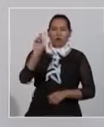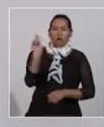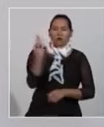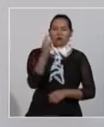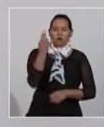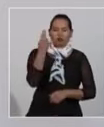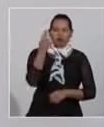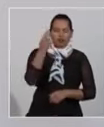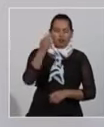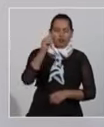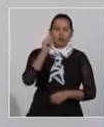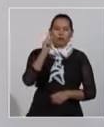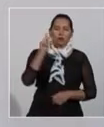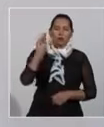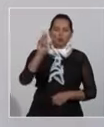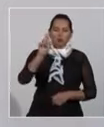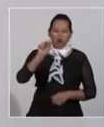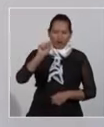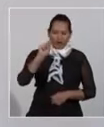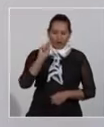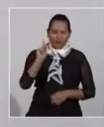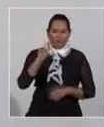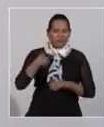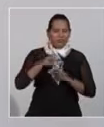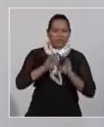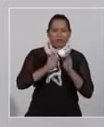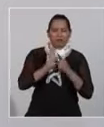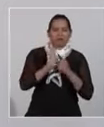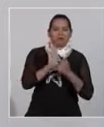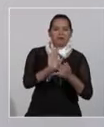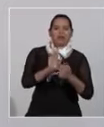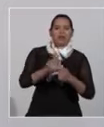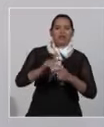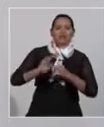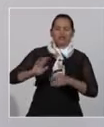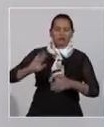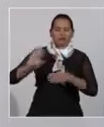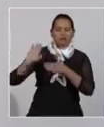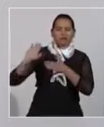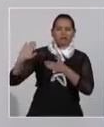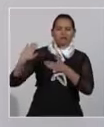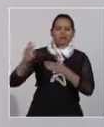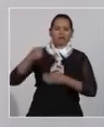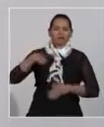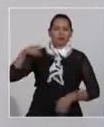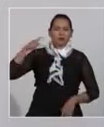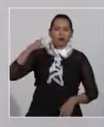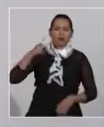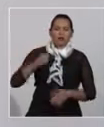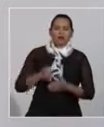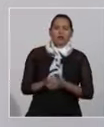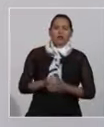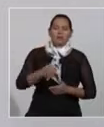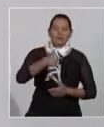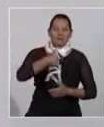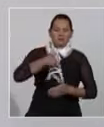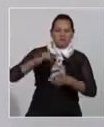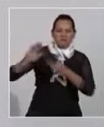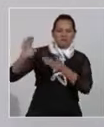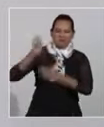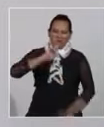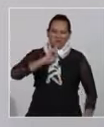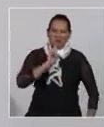presidente municipal y lo demostré como legislador. Mi compromiso es con Puebla y los poblanos. Mi compromiso es dar